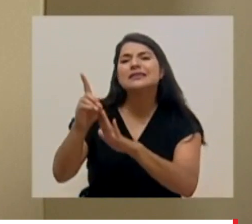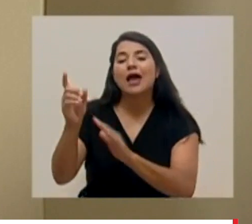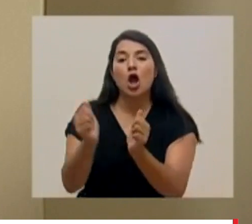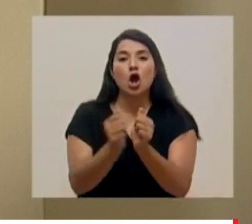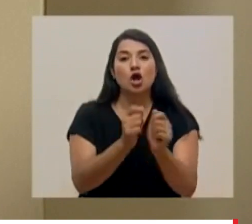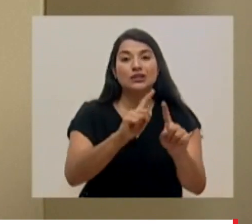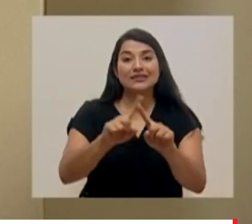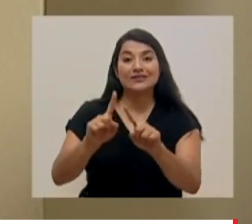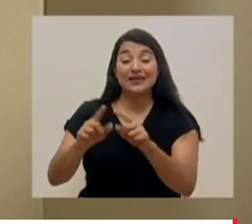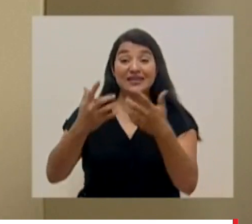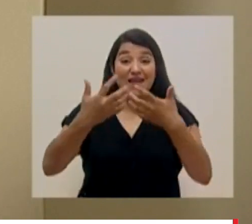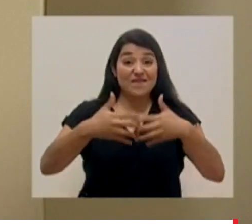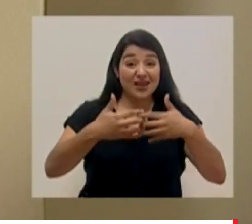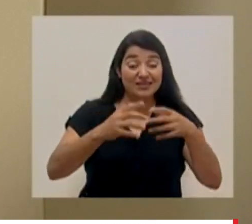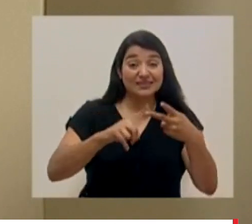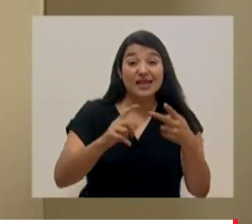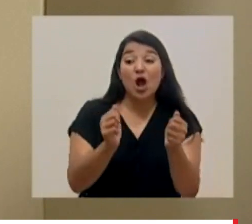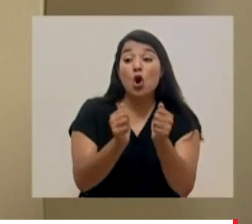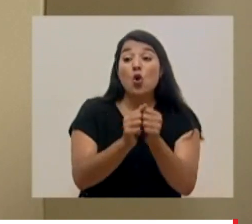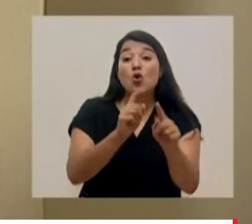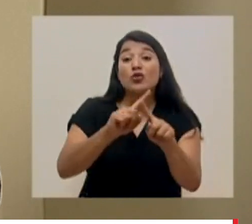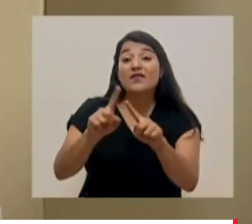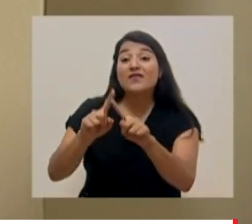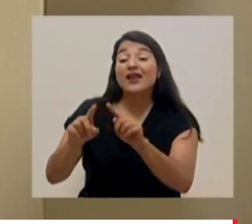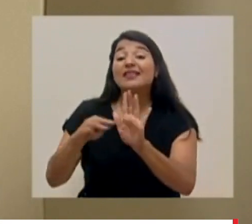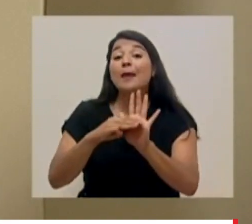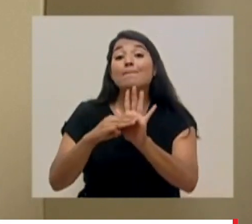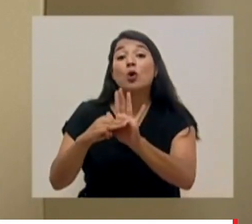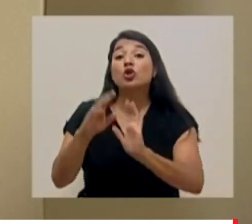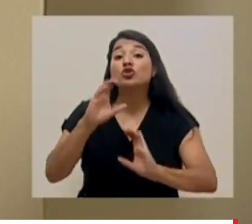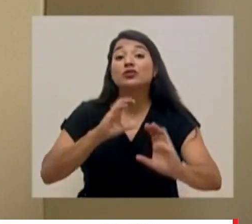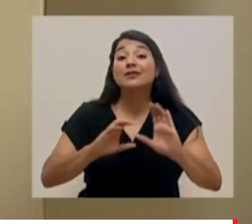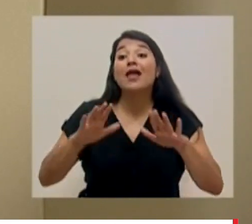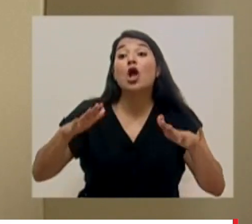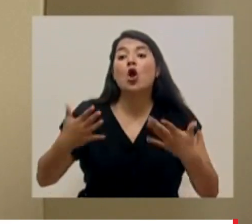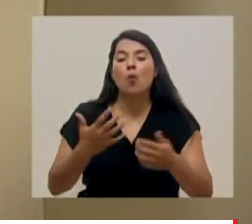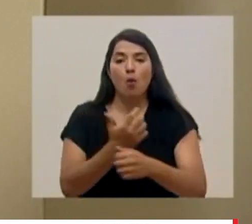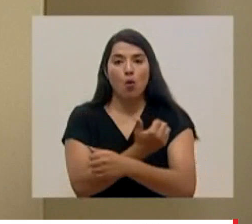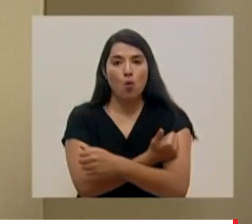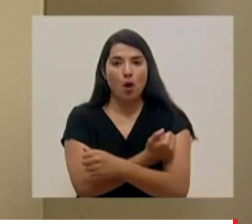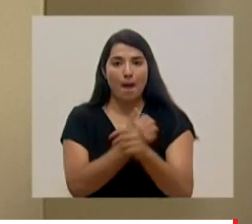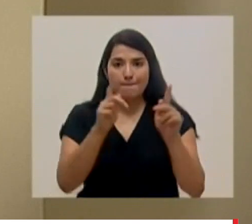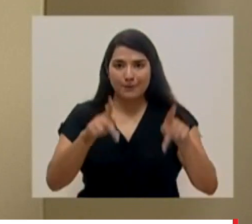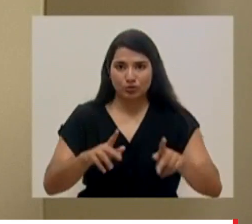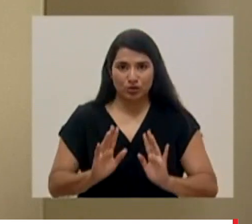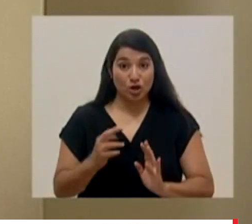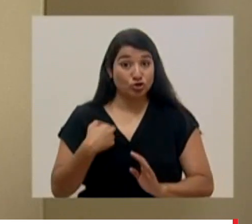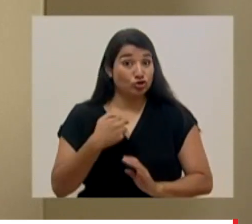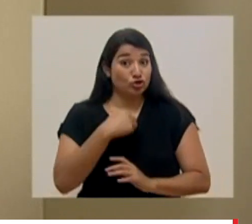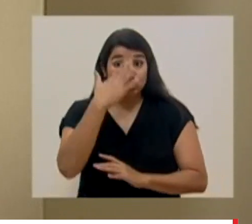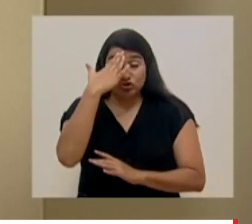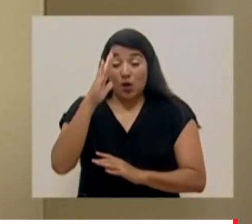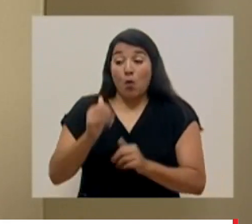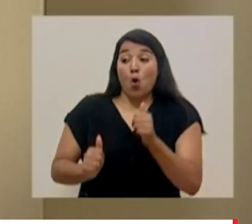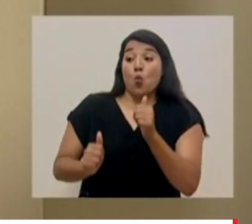diferentes modelos científicos de cómo vacunar a las personas. No sabemos cuál va a